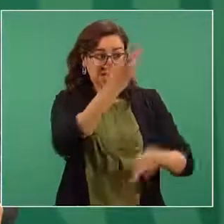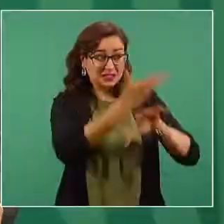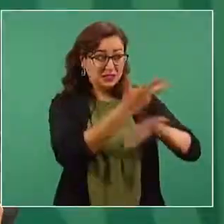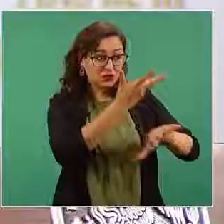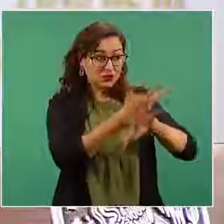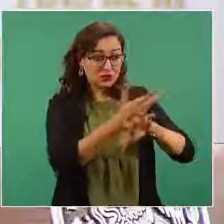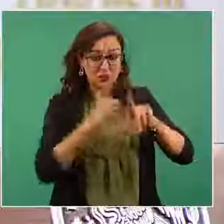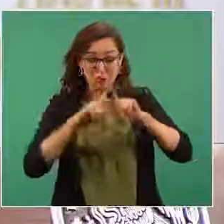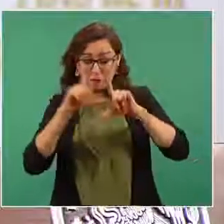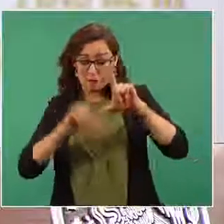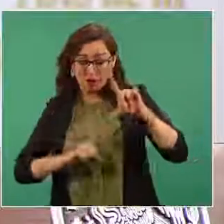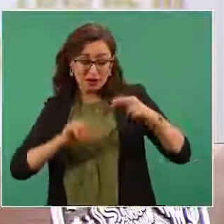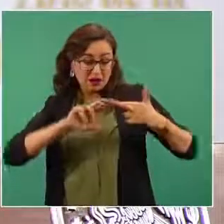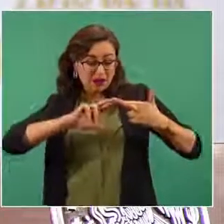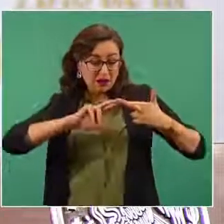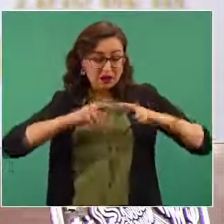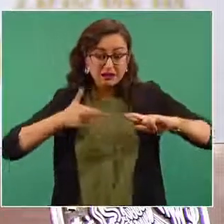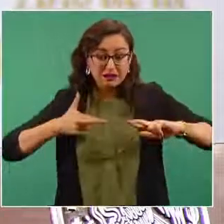de